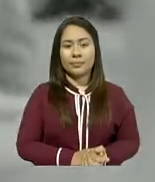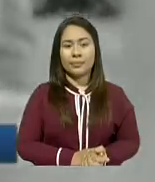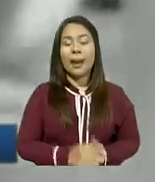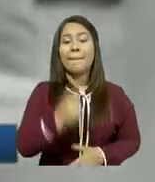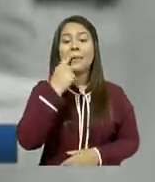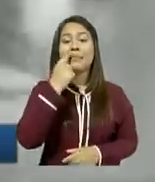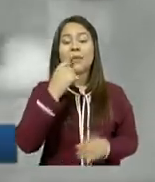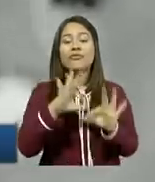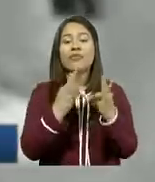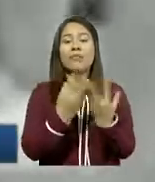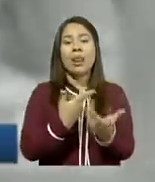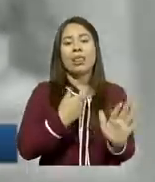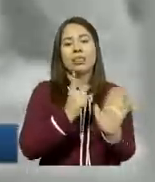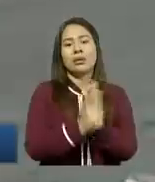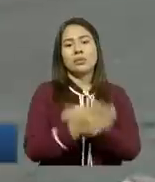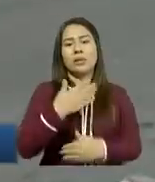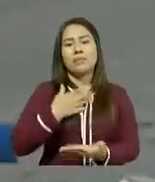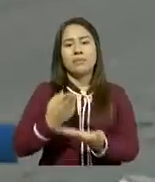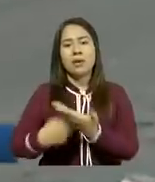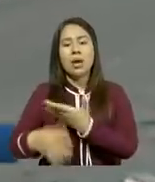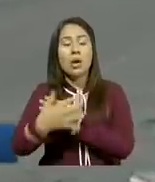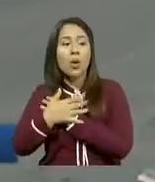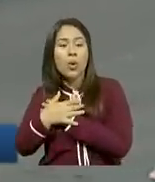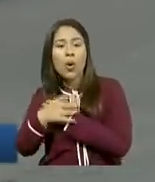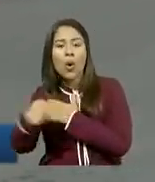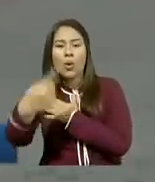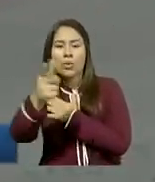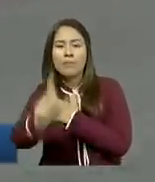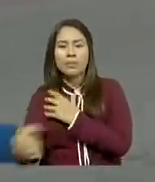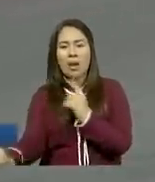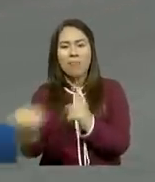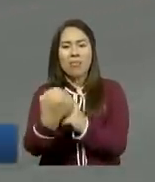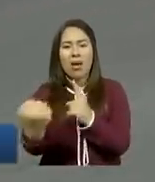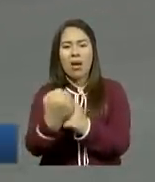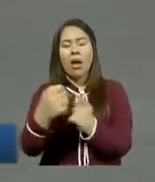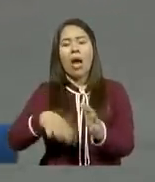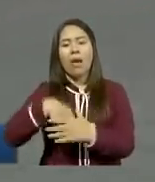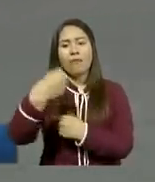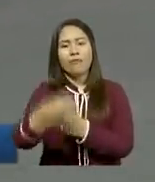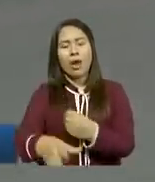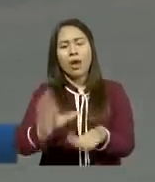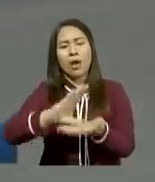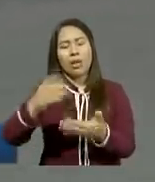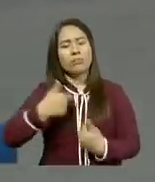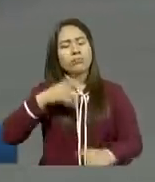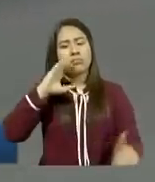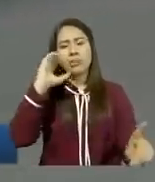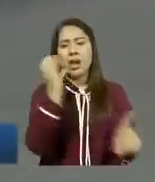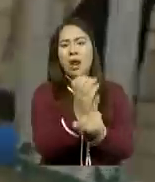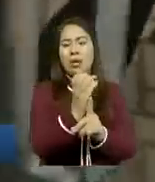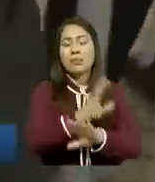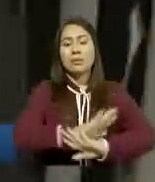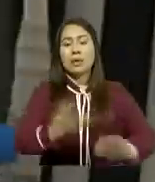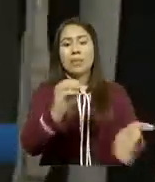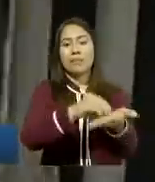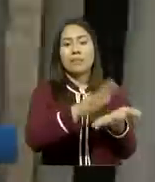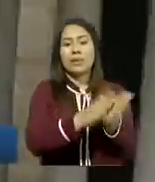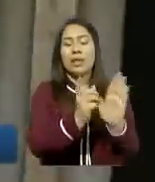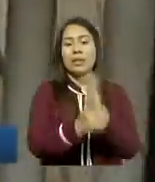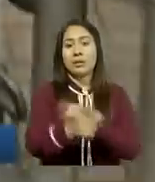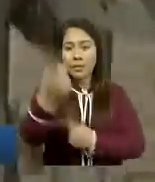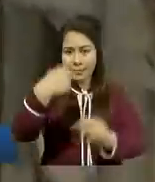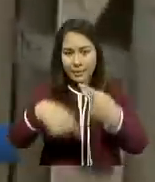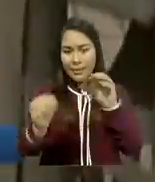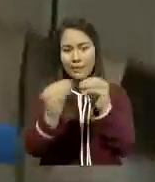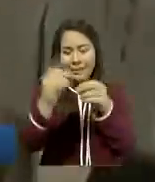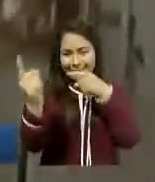Padre de familia denunció agresión a su hijo por otro estudiante en los exteriores de un establecimiento educativo. La información al